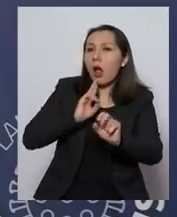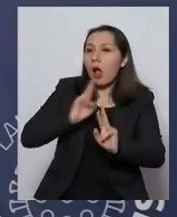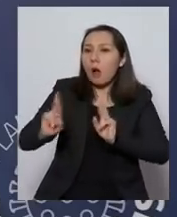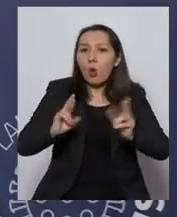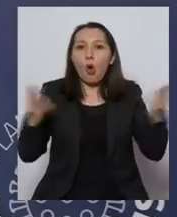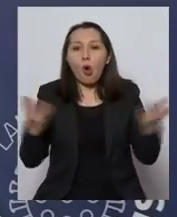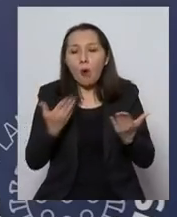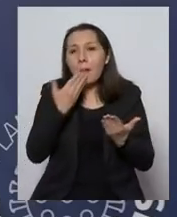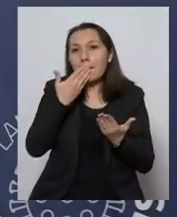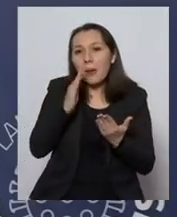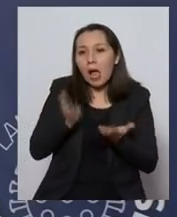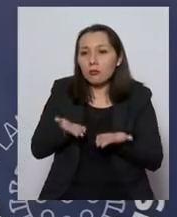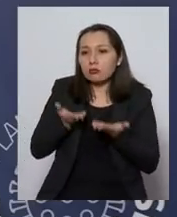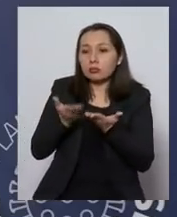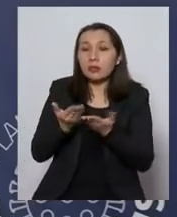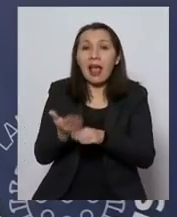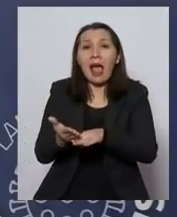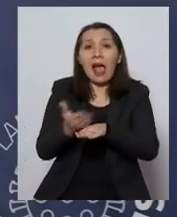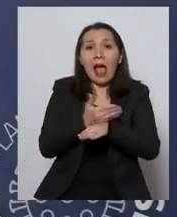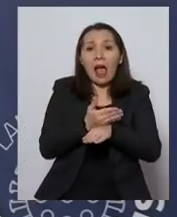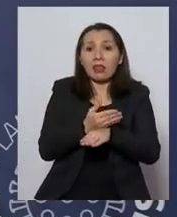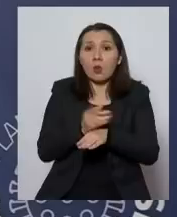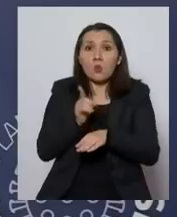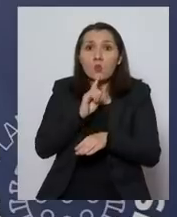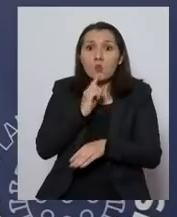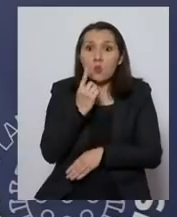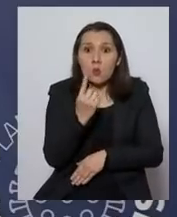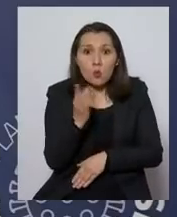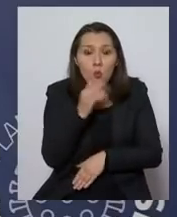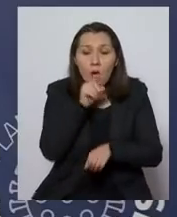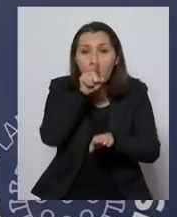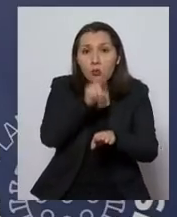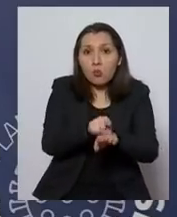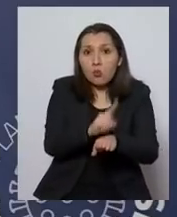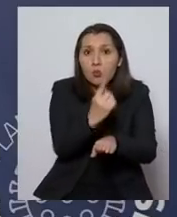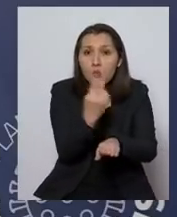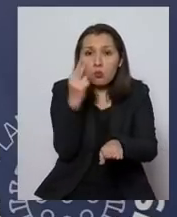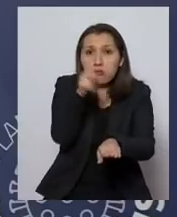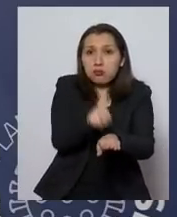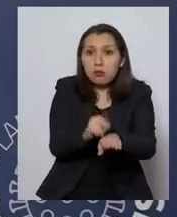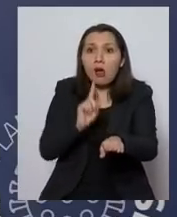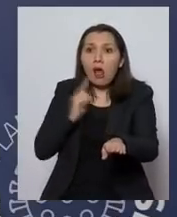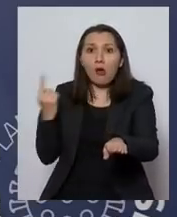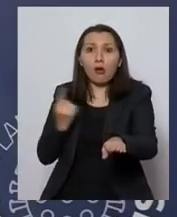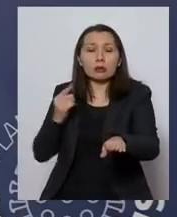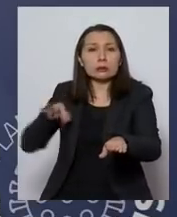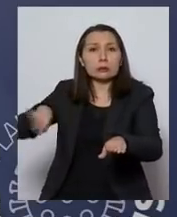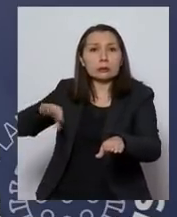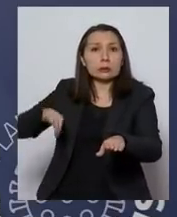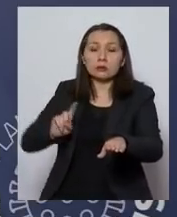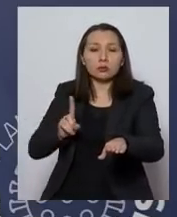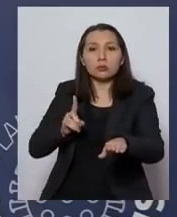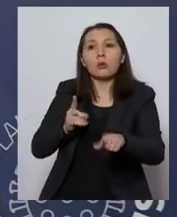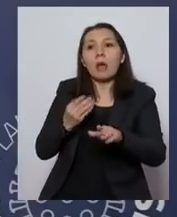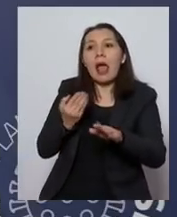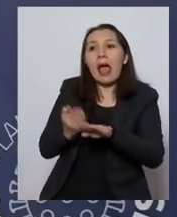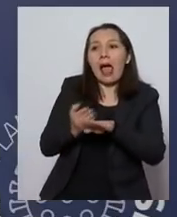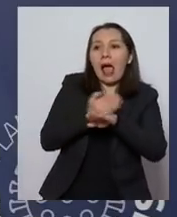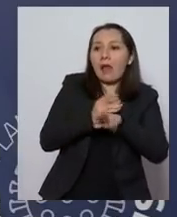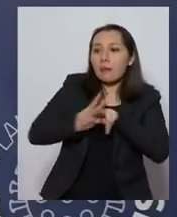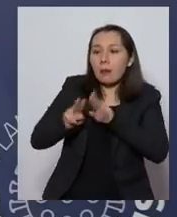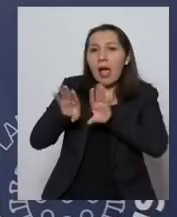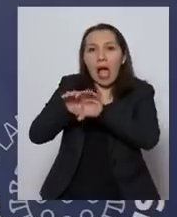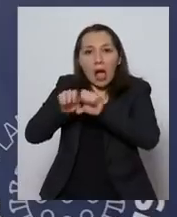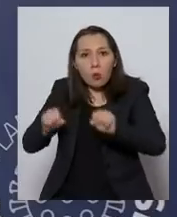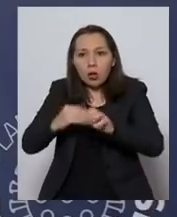respuestas para derivar antes de ese momento los pacientes a otro sitio sin someter a esta pregunta a